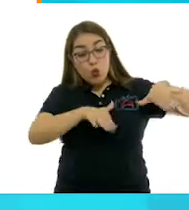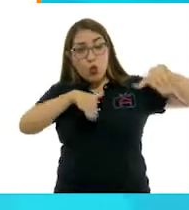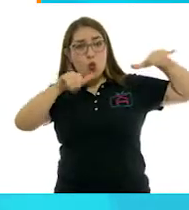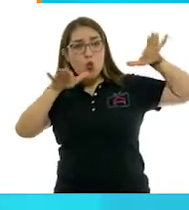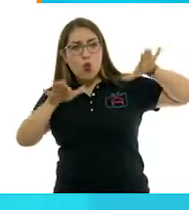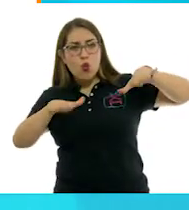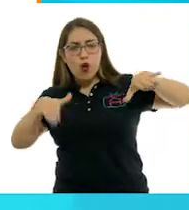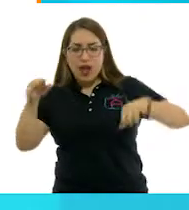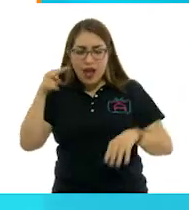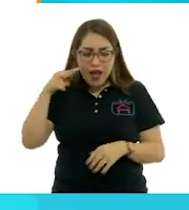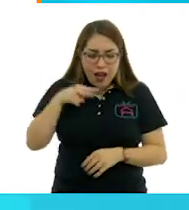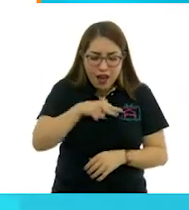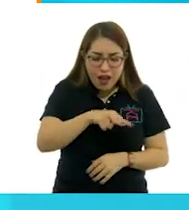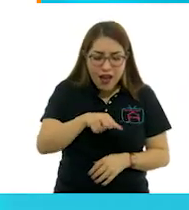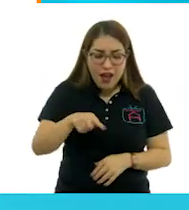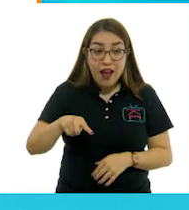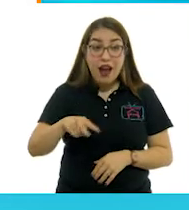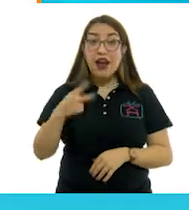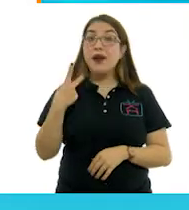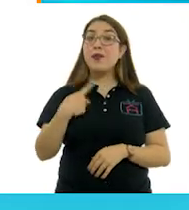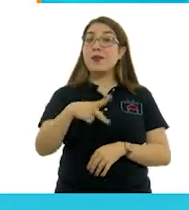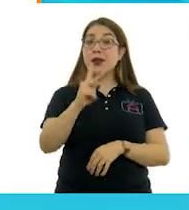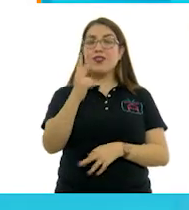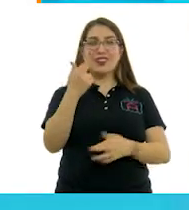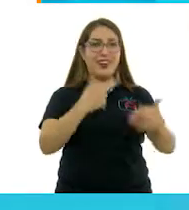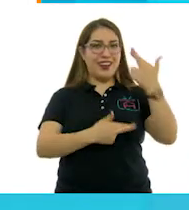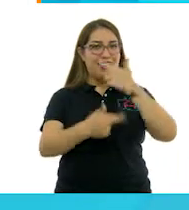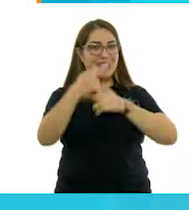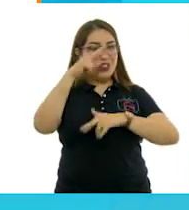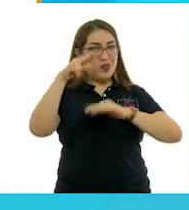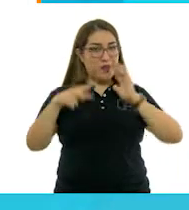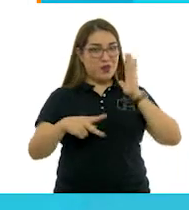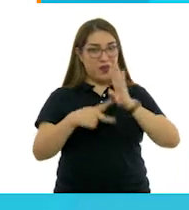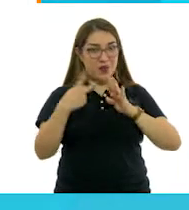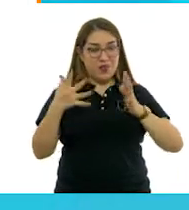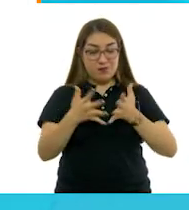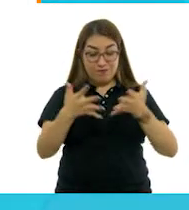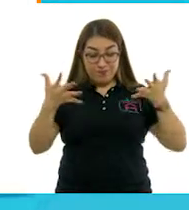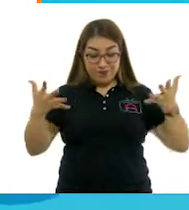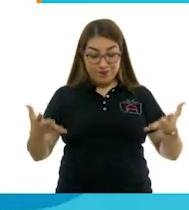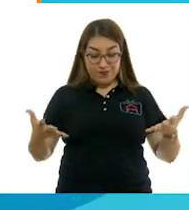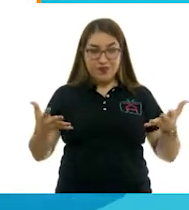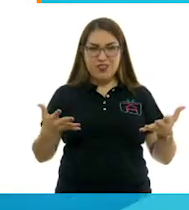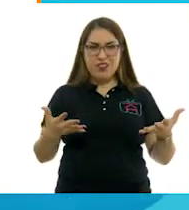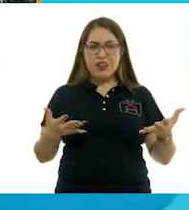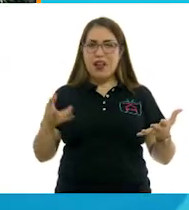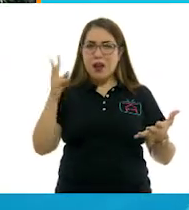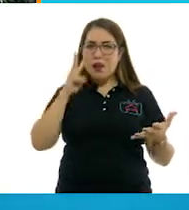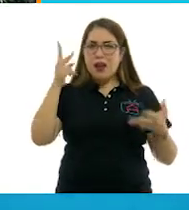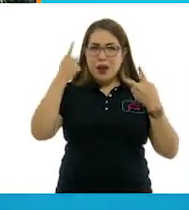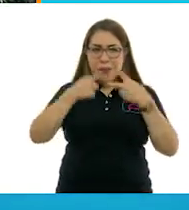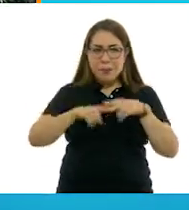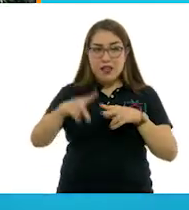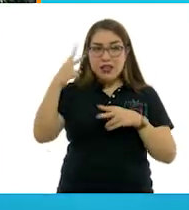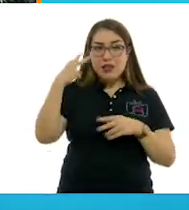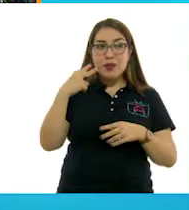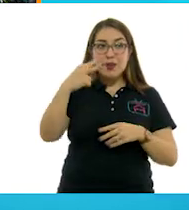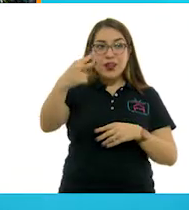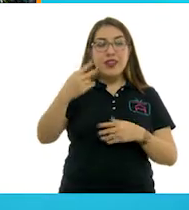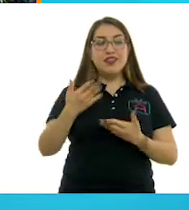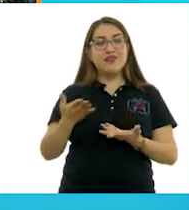cielo. Pero una vez que regresamos a tierra firme, empezamos nuestro viaje cruzando la